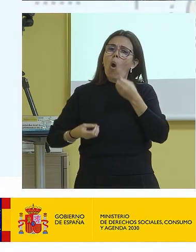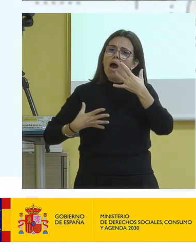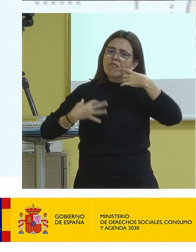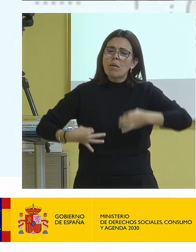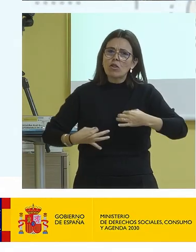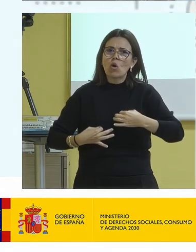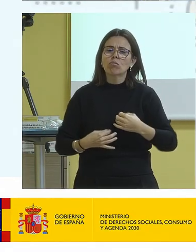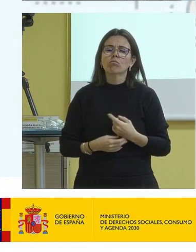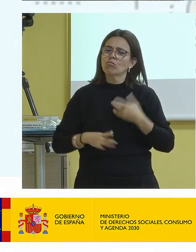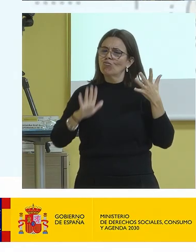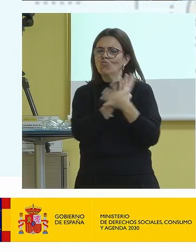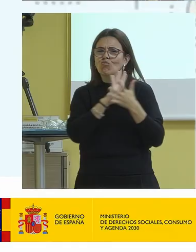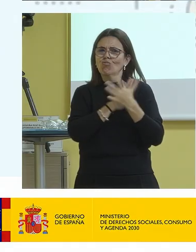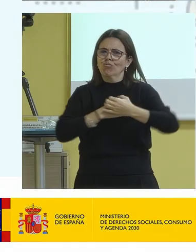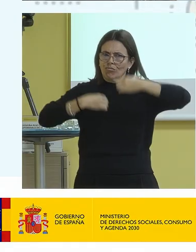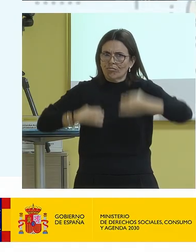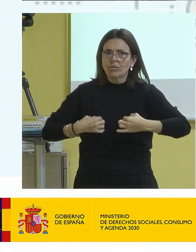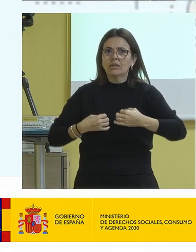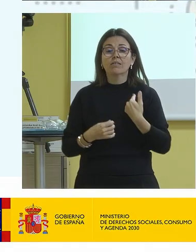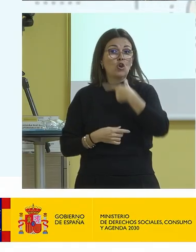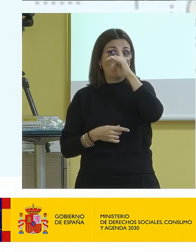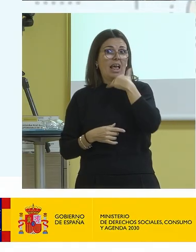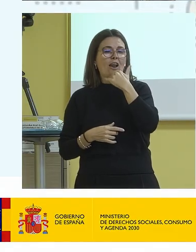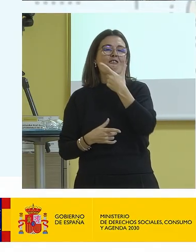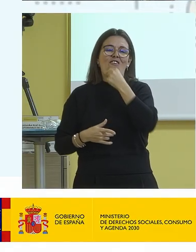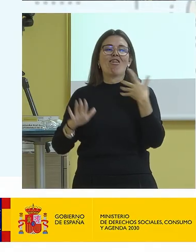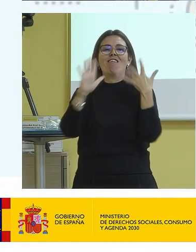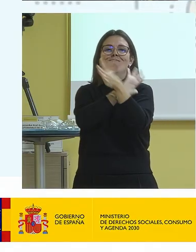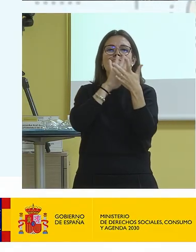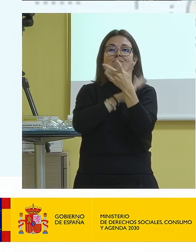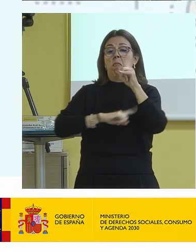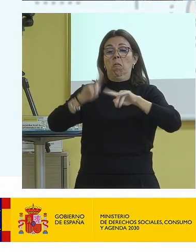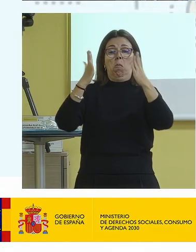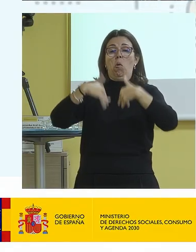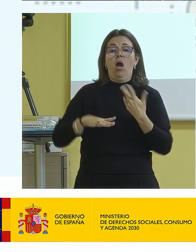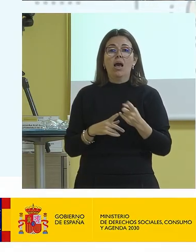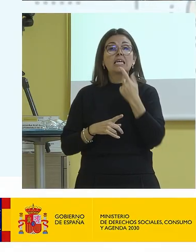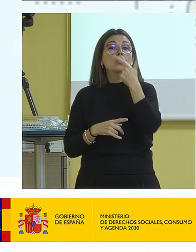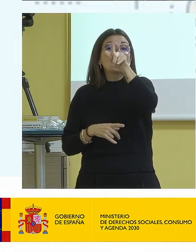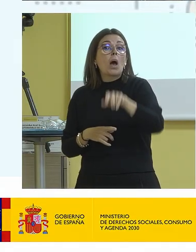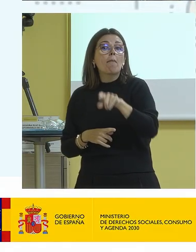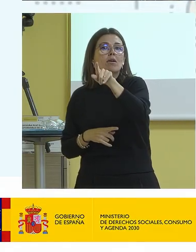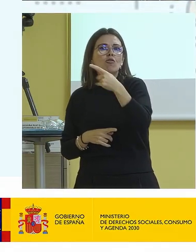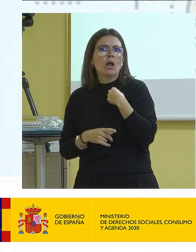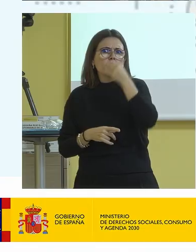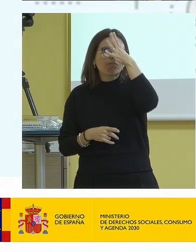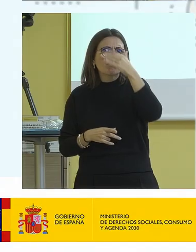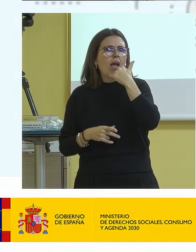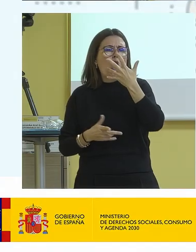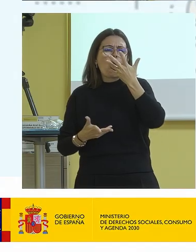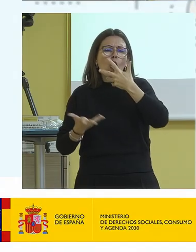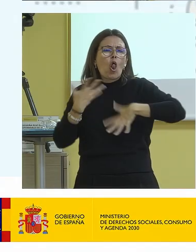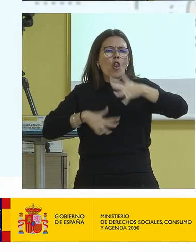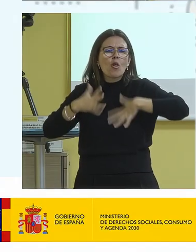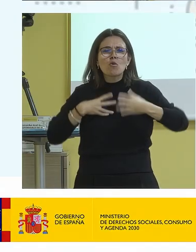afirmaciones. Pero eso tiene sentido. Si no sé de algo, me parece fácil. Entonces no me complico la vida. Cuando eres una persona que sabe mucho de un campo,